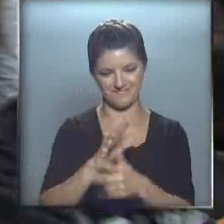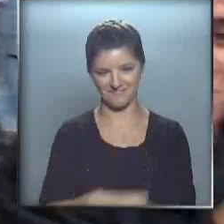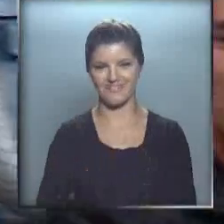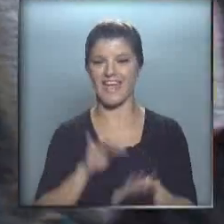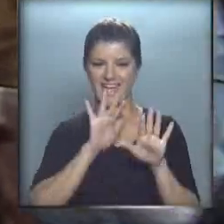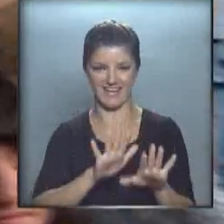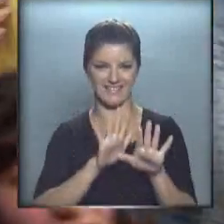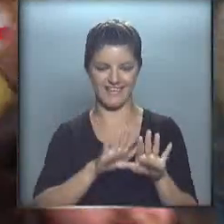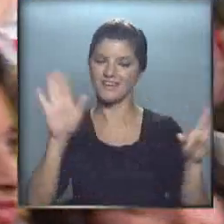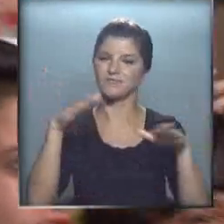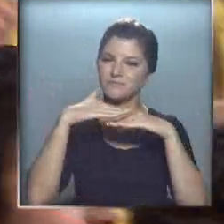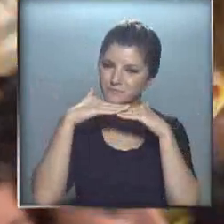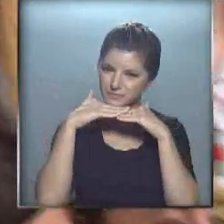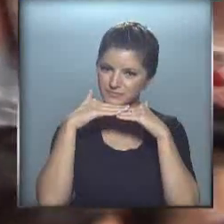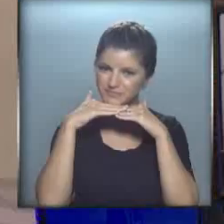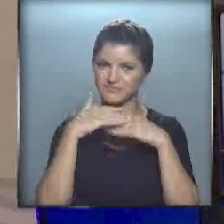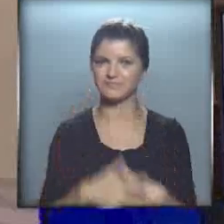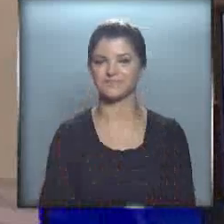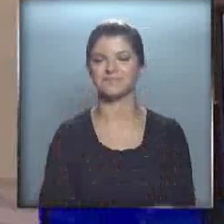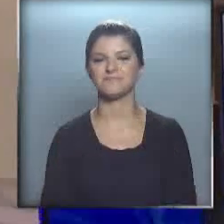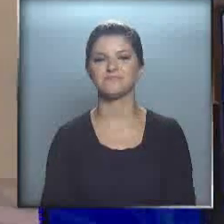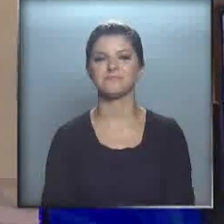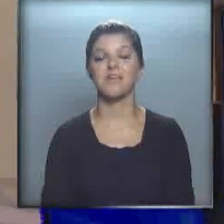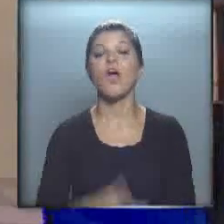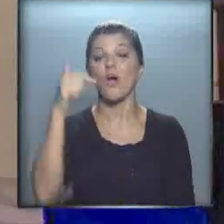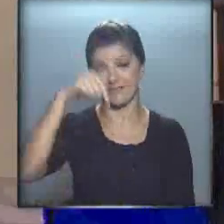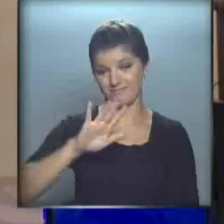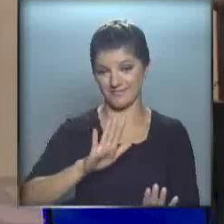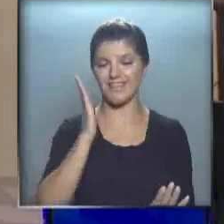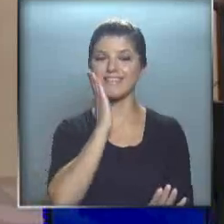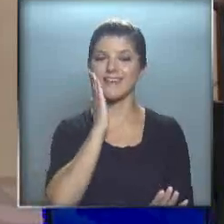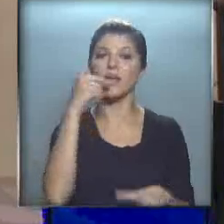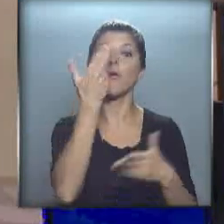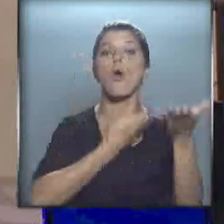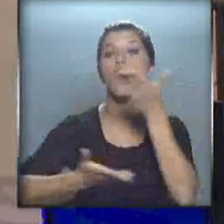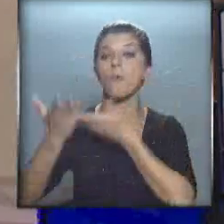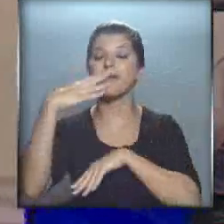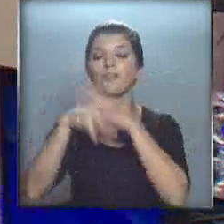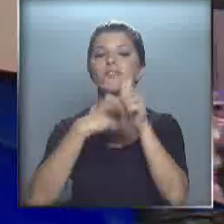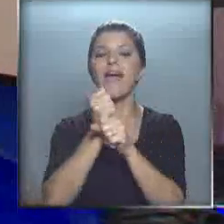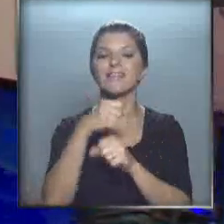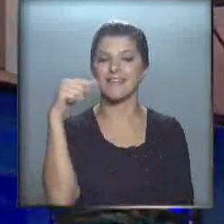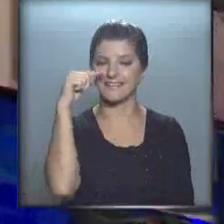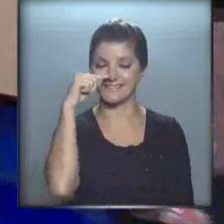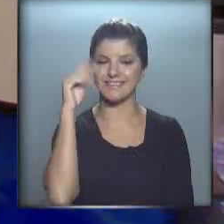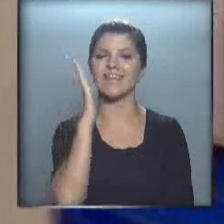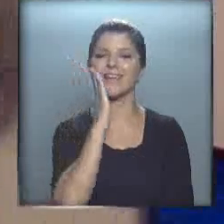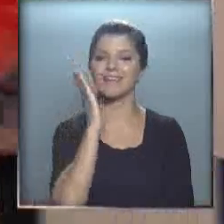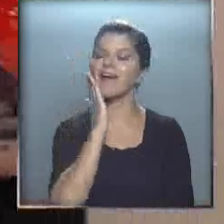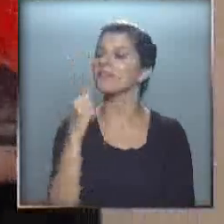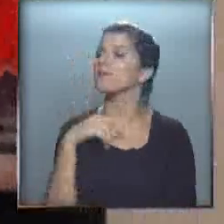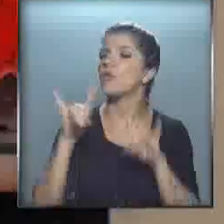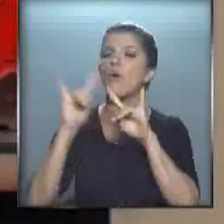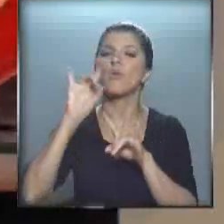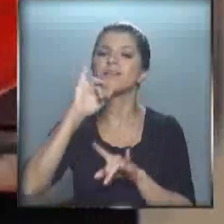Están acá la muchachada, la purretada a pleno. En esta tarde en la cual vamos a estar acompañándote hasta las 19 horas. Wisa, vamos con el tema